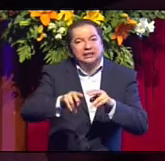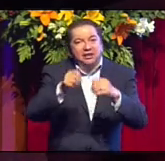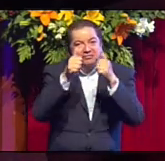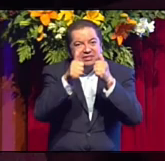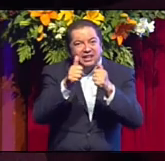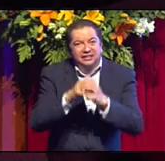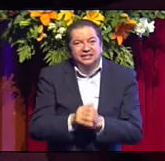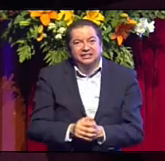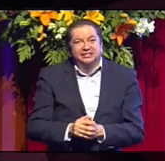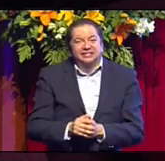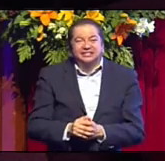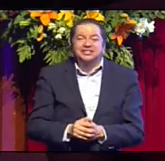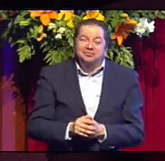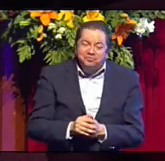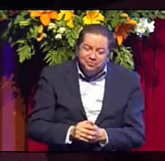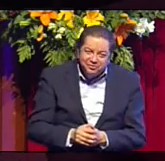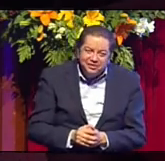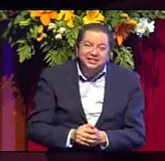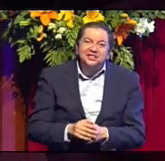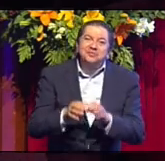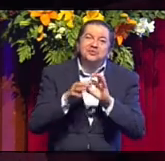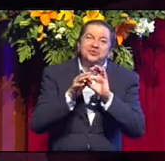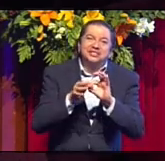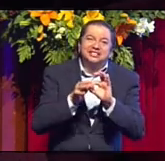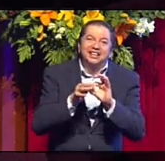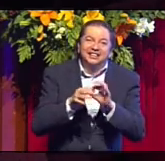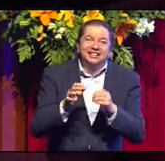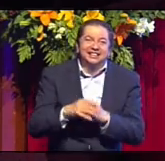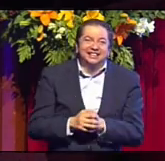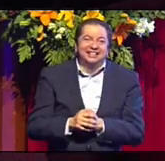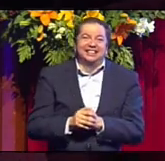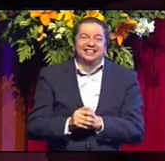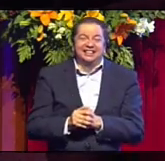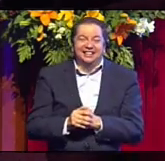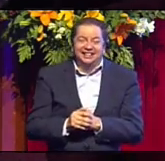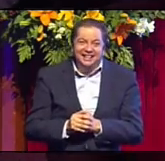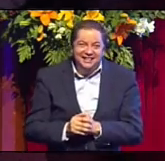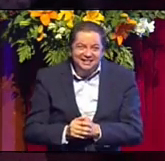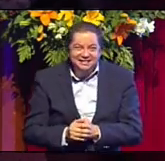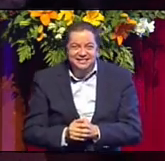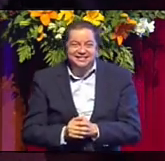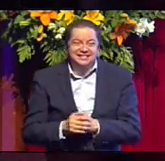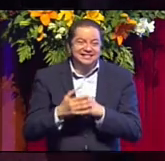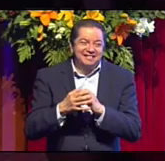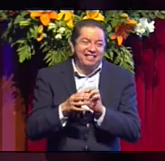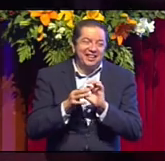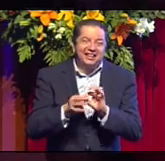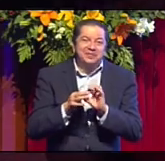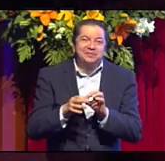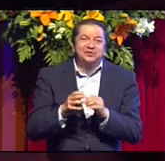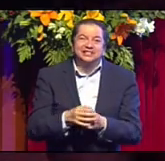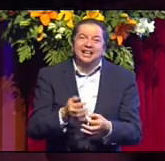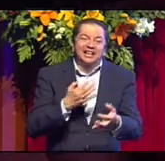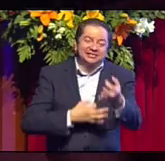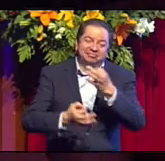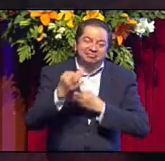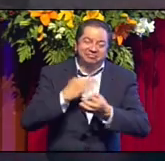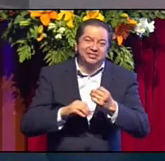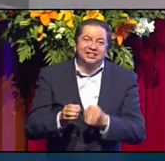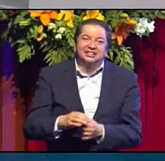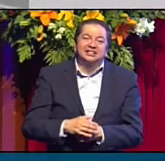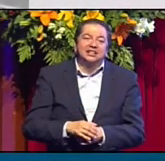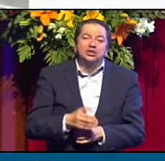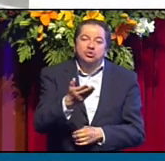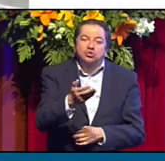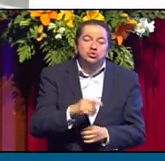gracias, Charlita, para que no lo escuchen, me está tirando mucho piropo, por eso me callé, para que ella pudiera lanzar todo. Pero Chabelita, la verdad es que lo hacemos